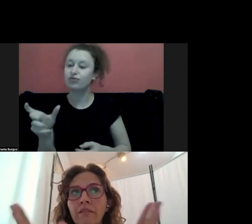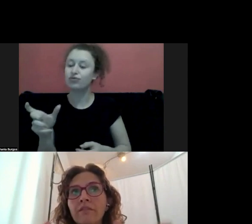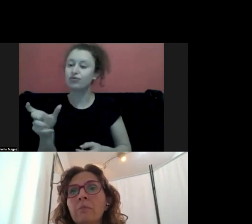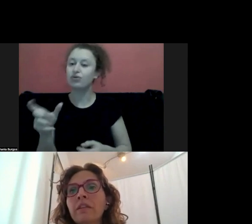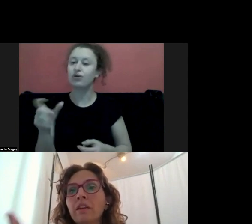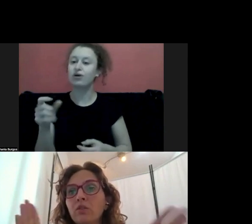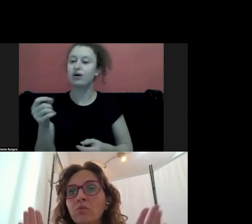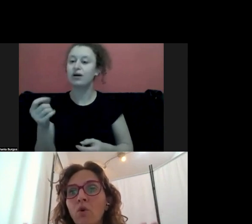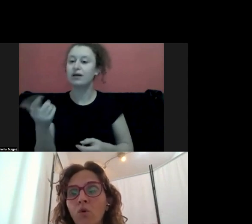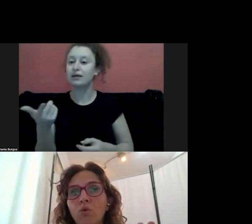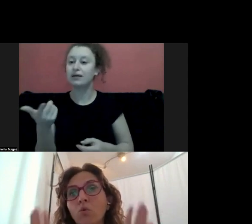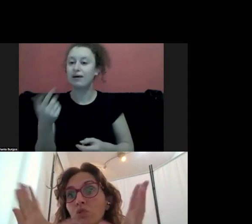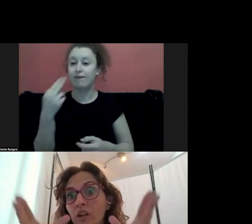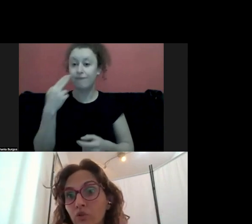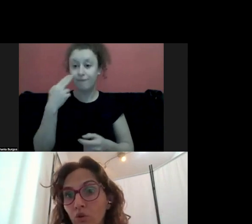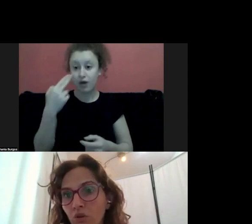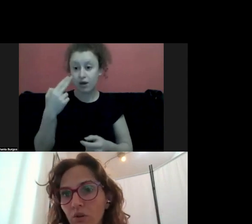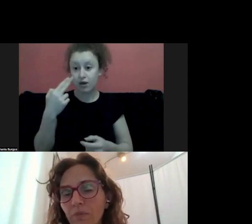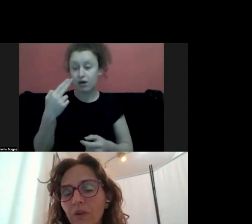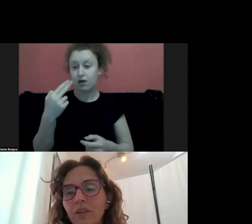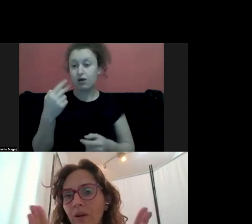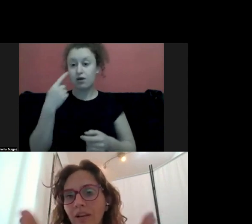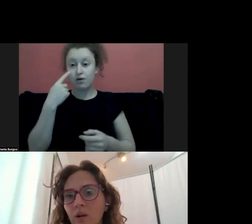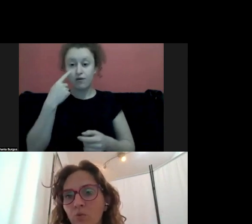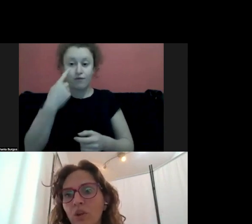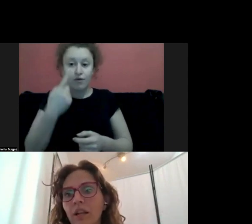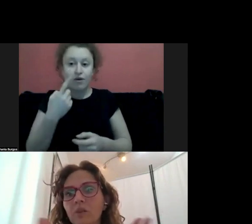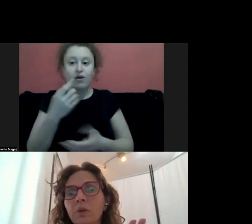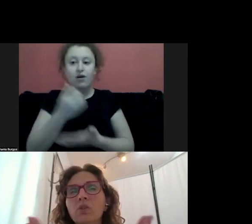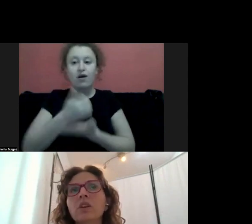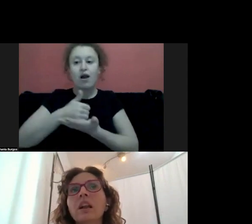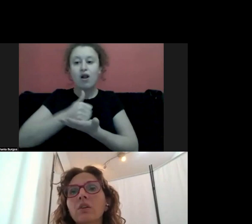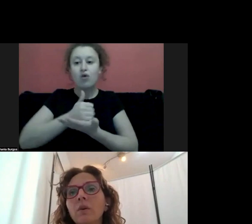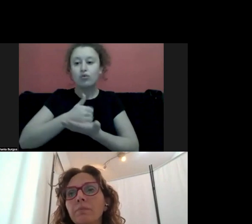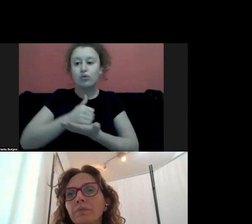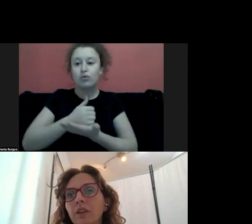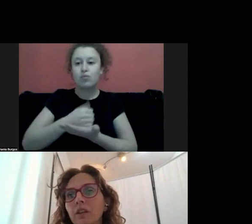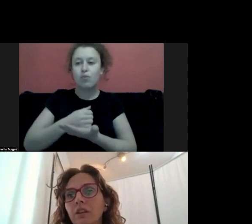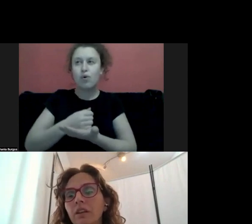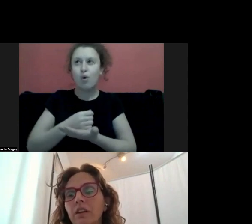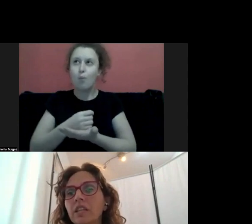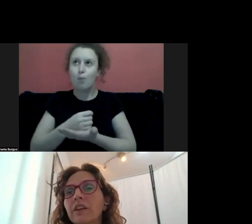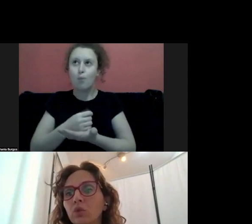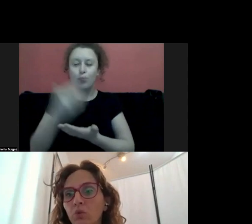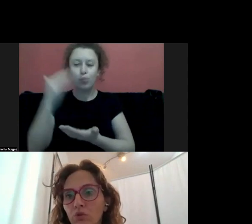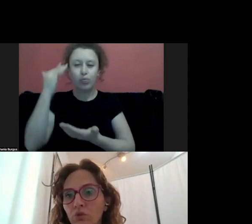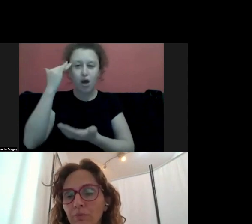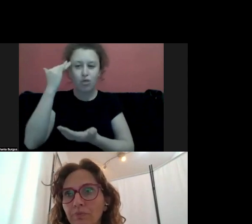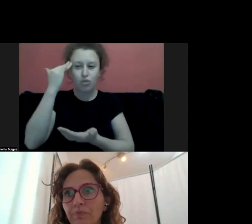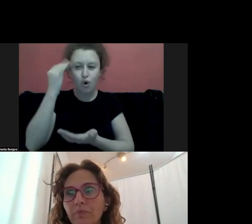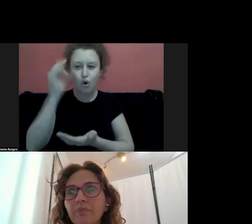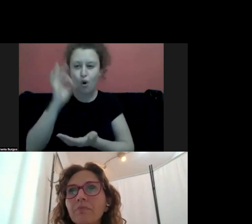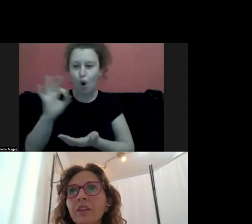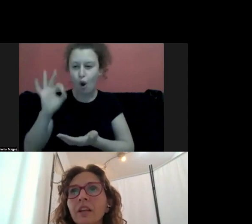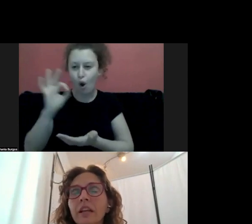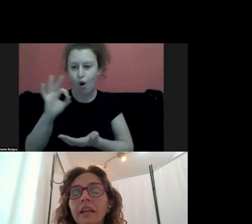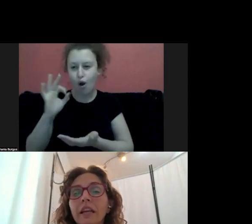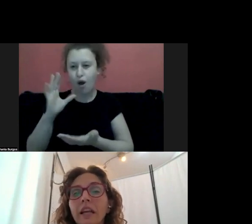una enfermedad, como un trastorno, llámale como quieras, pero es algo que es defectuoso.